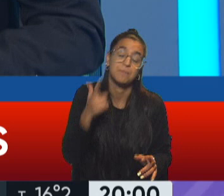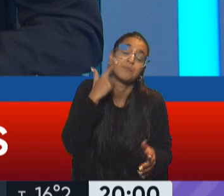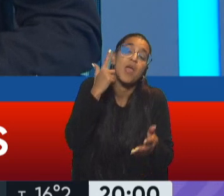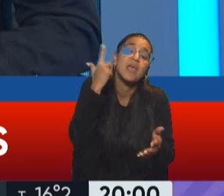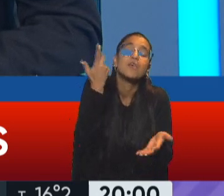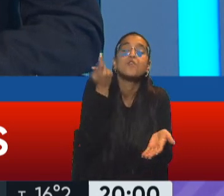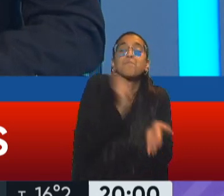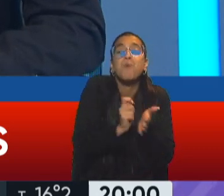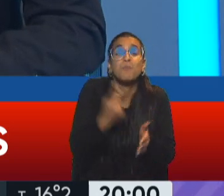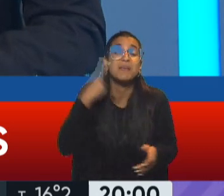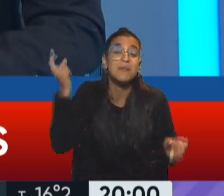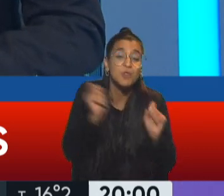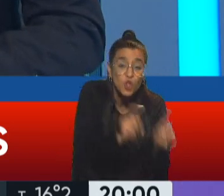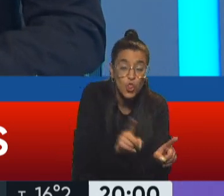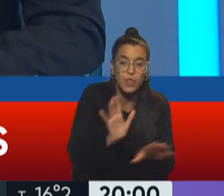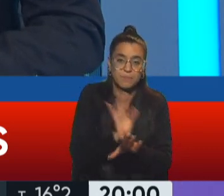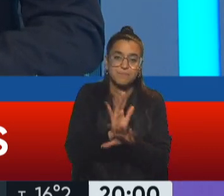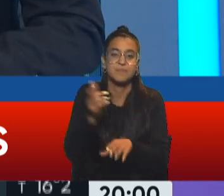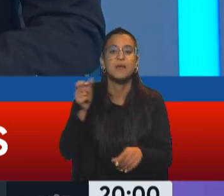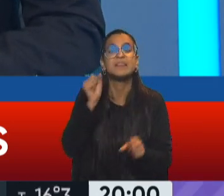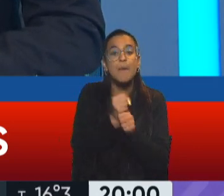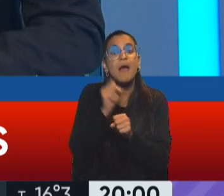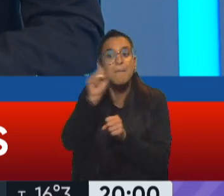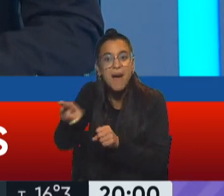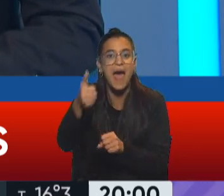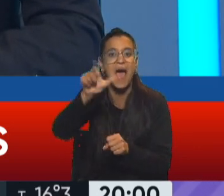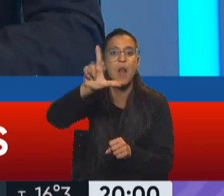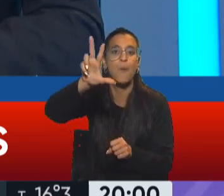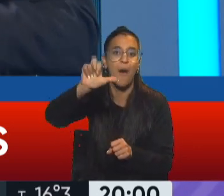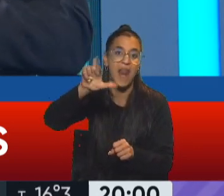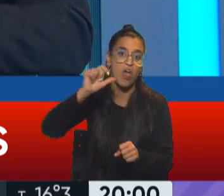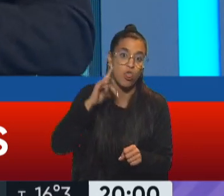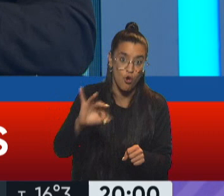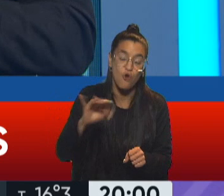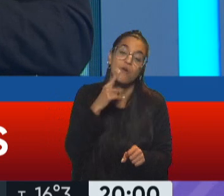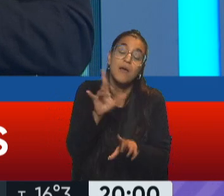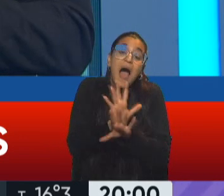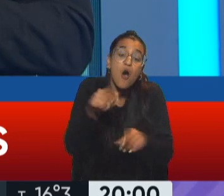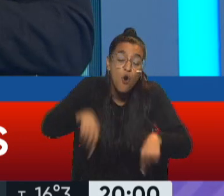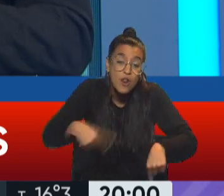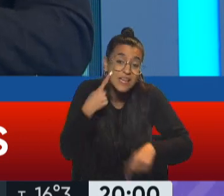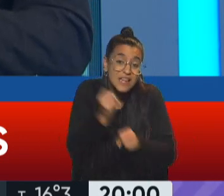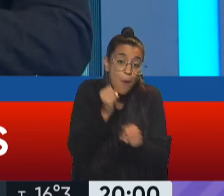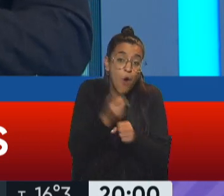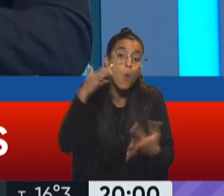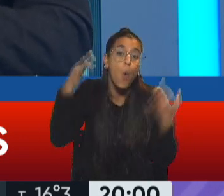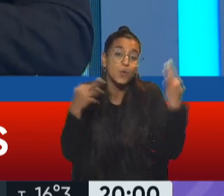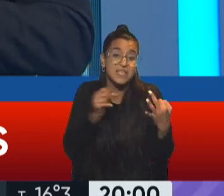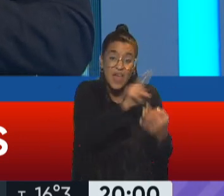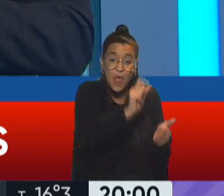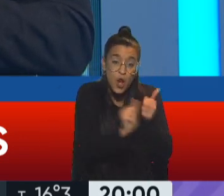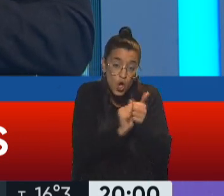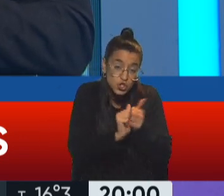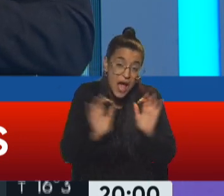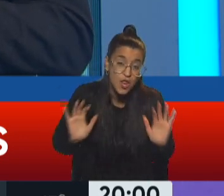las autoridades, de Esteban Alvarado. Es por ahora una hipótesis sobre la cual está trabajando la justicia local.